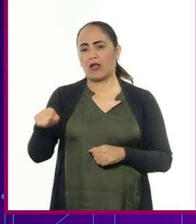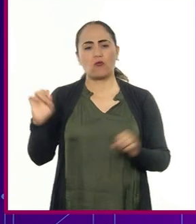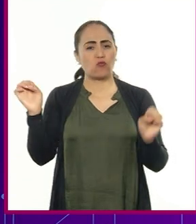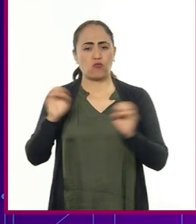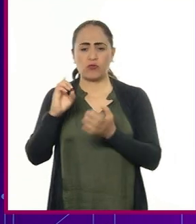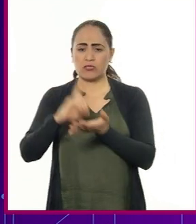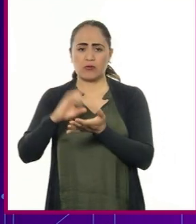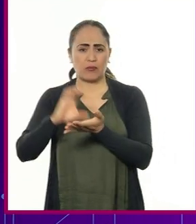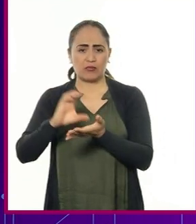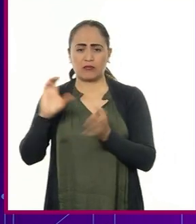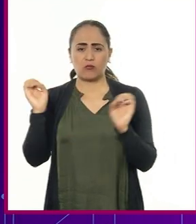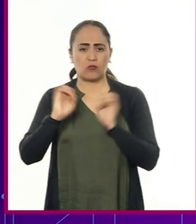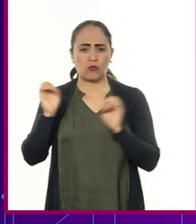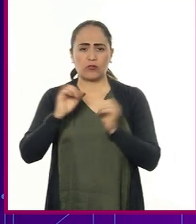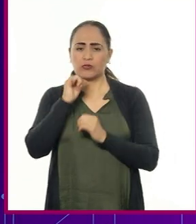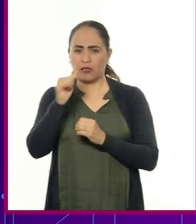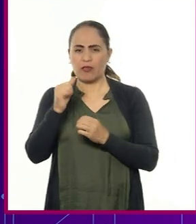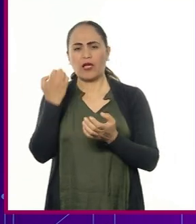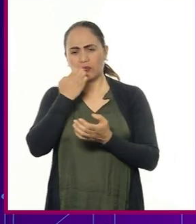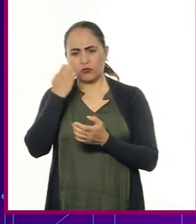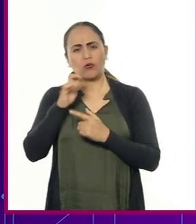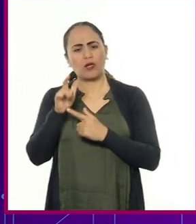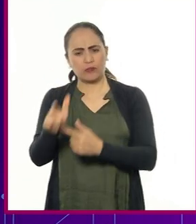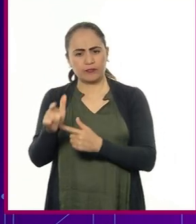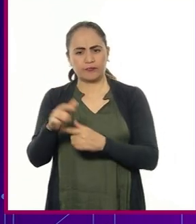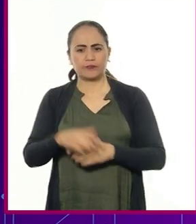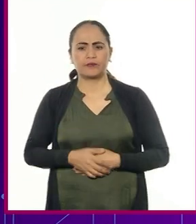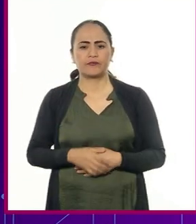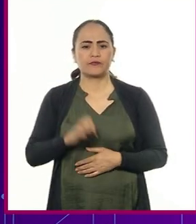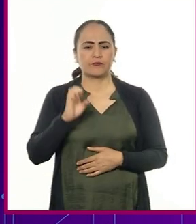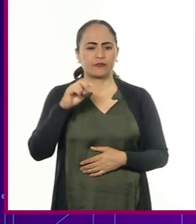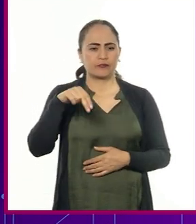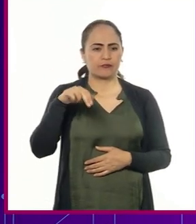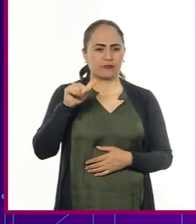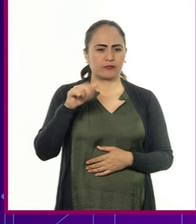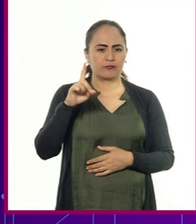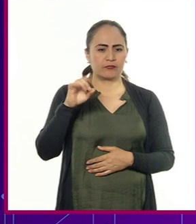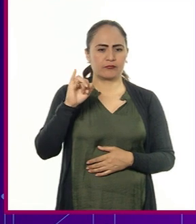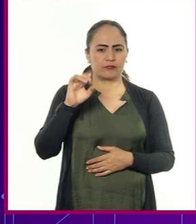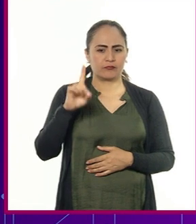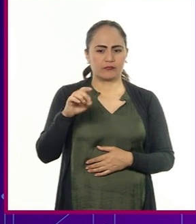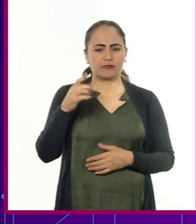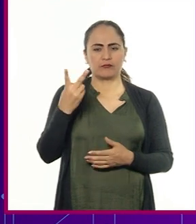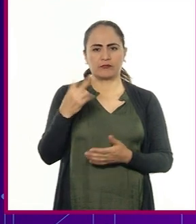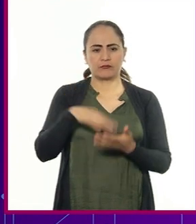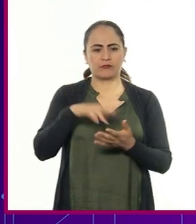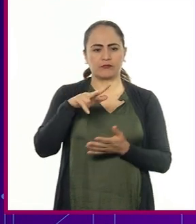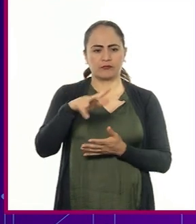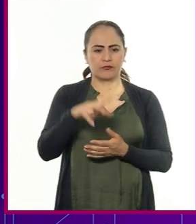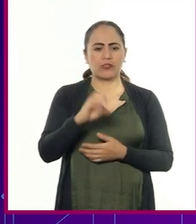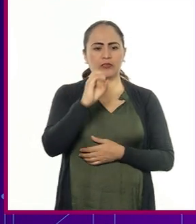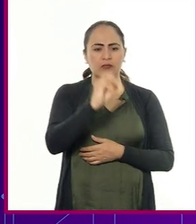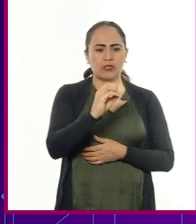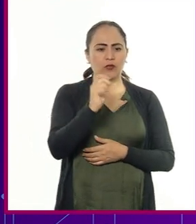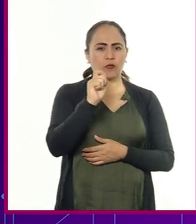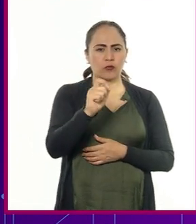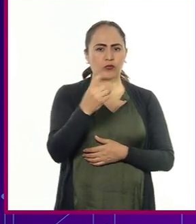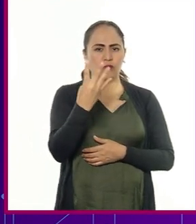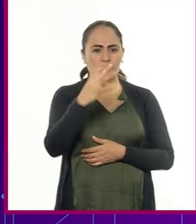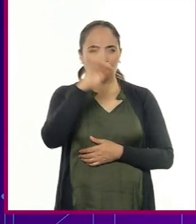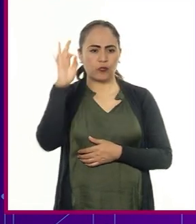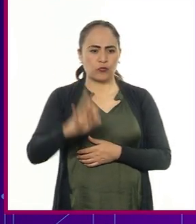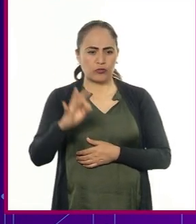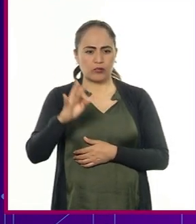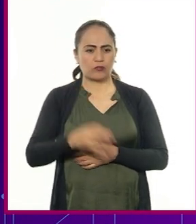rasgo. Como se muestra en la ENADIT 2018, solo el 0.4% de la población